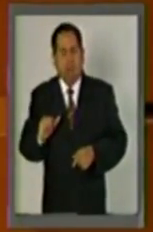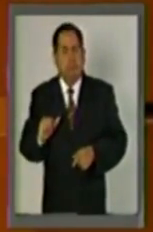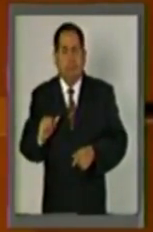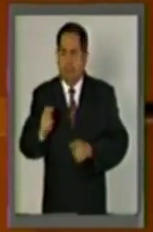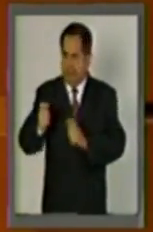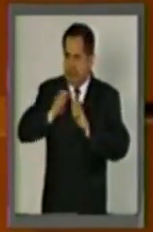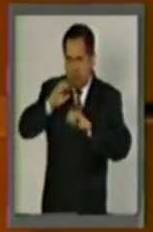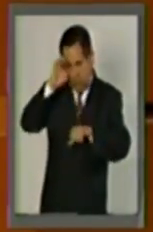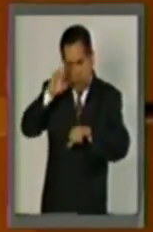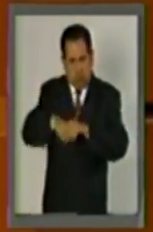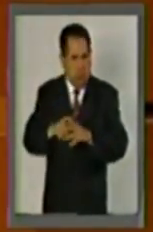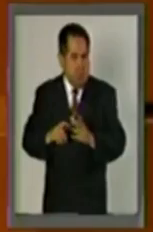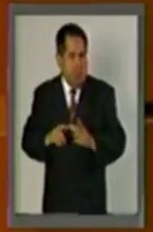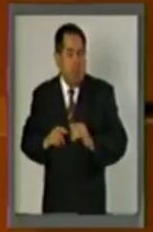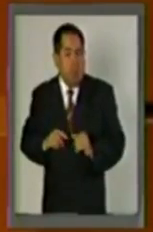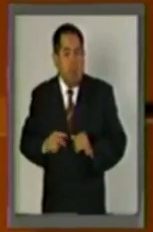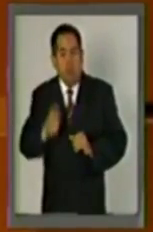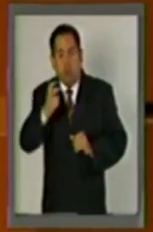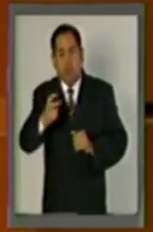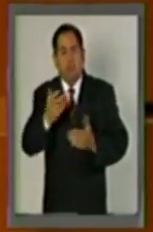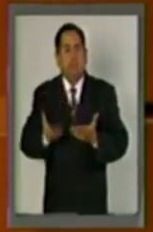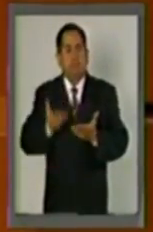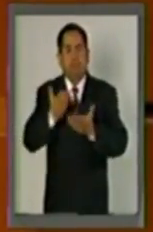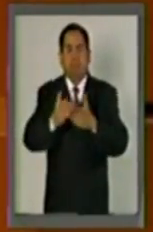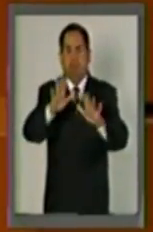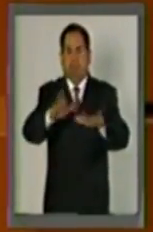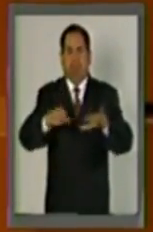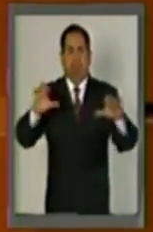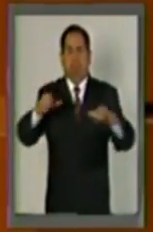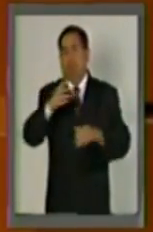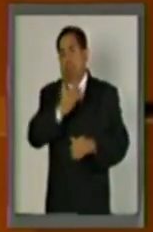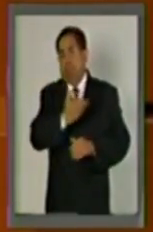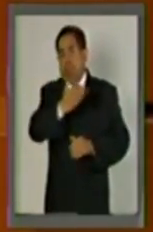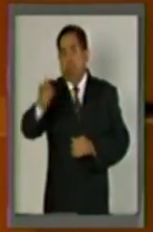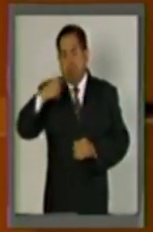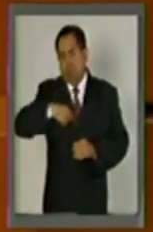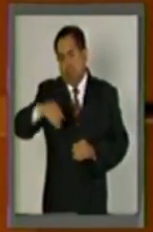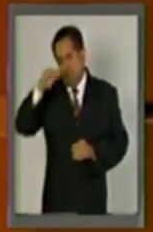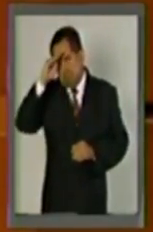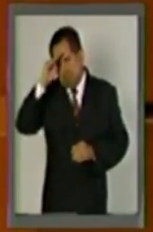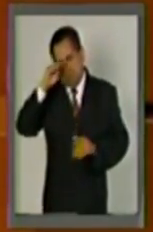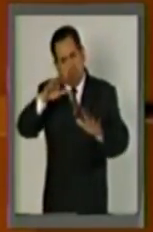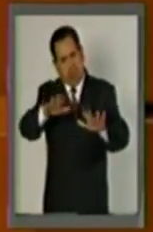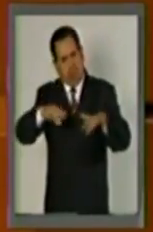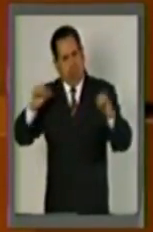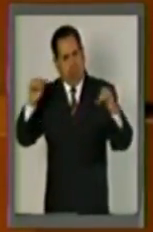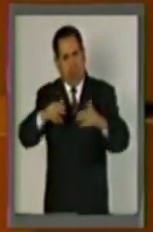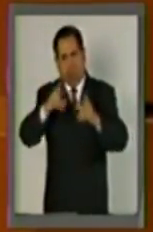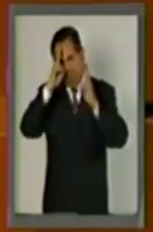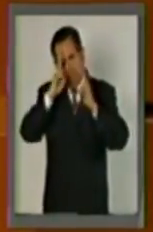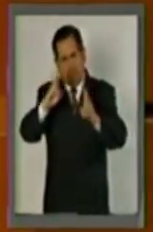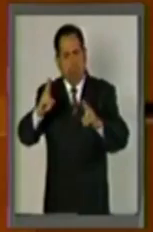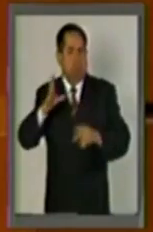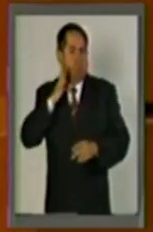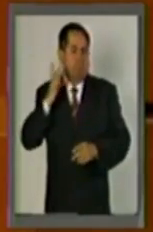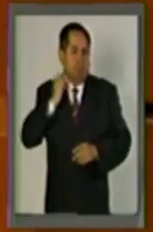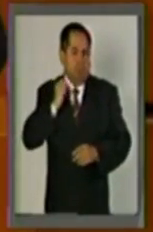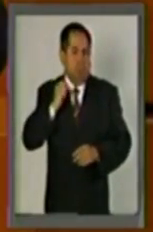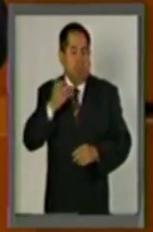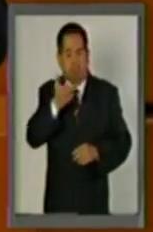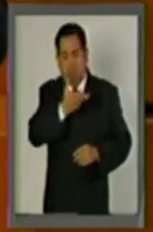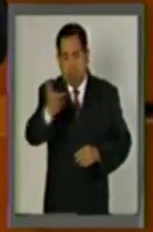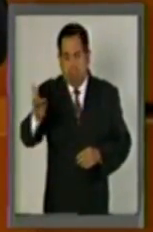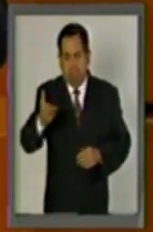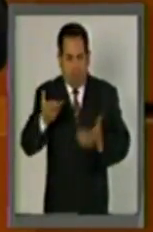anterior, presentamos ante ustedes, a consideración del Pleno de esta Honorable Cámara de Senadores,